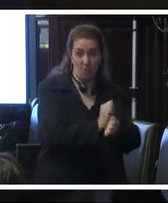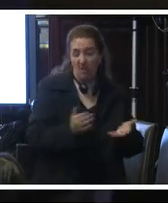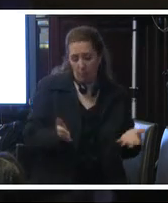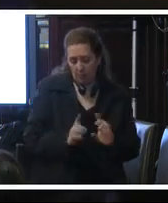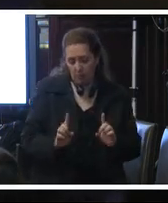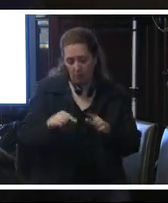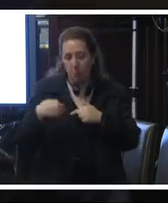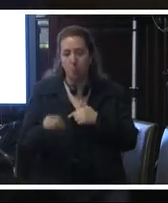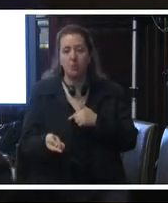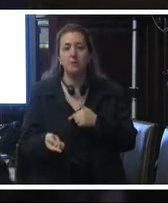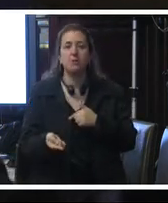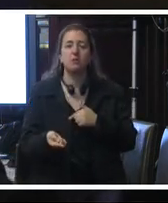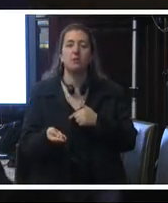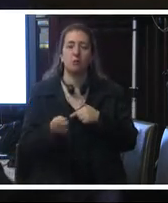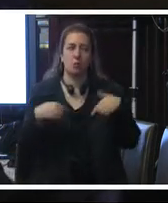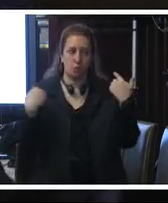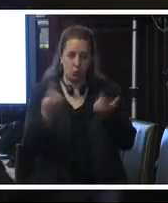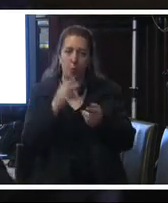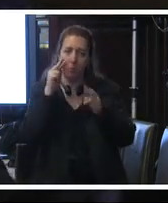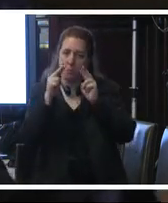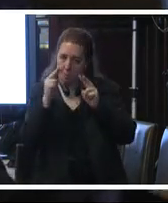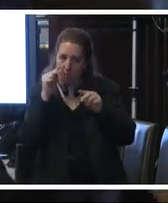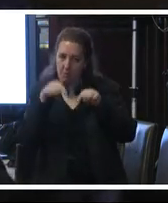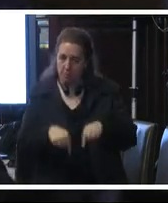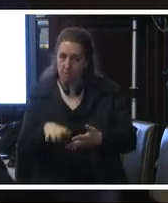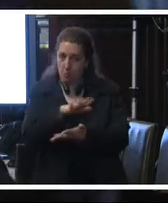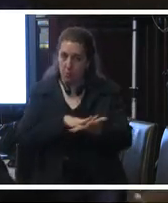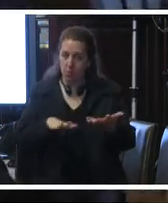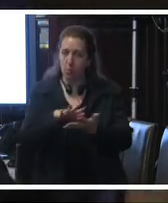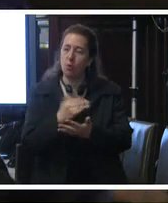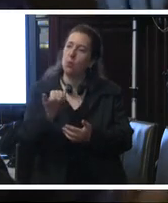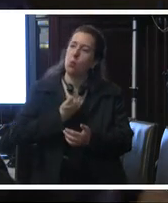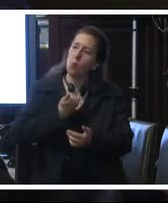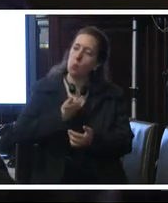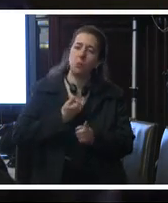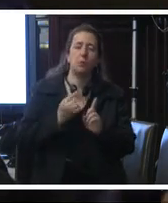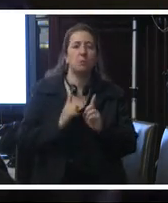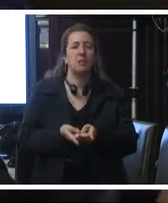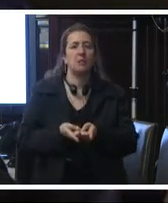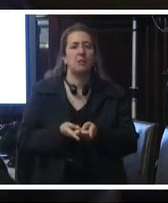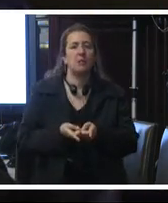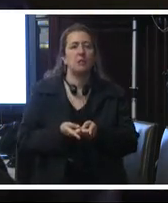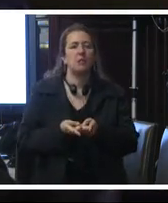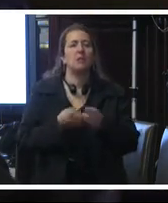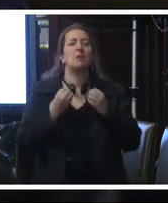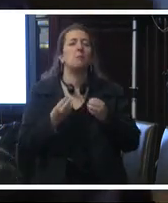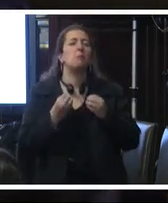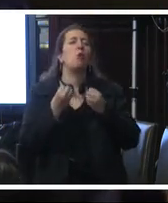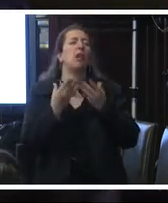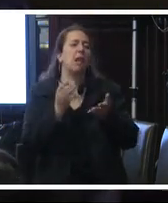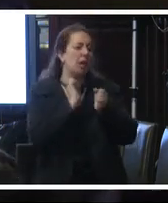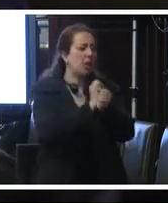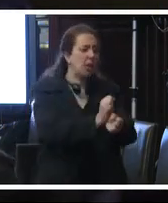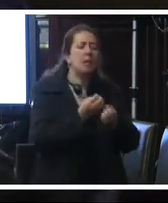posterioridad por el seguimiento que le damos desde la relatoría, el que nos pudieran precisar los tipos penales